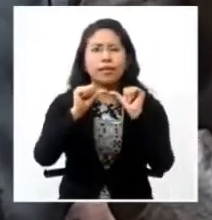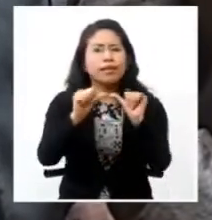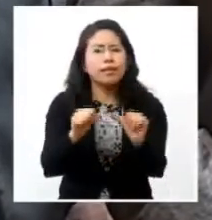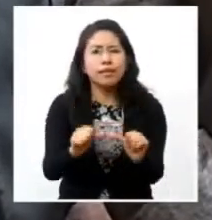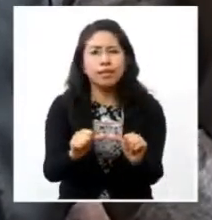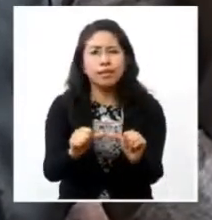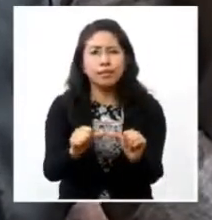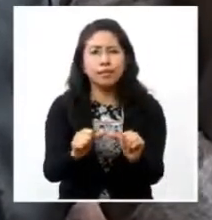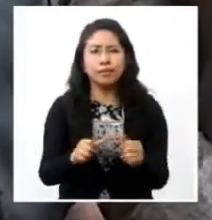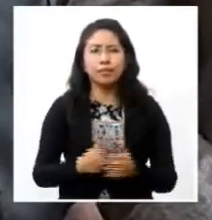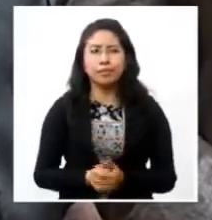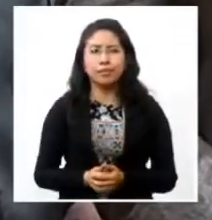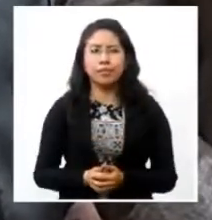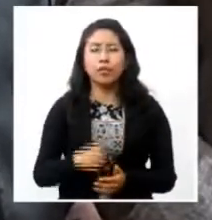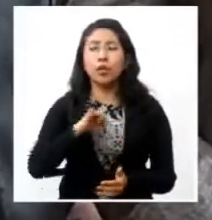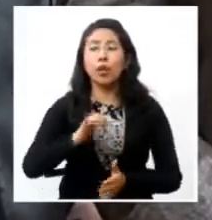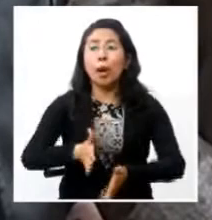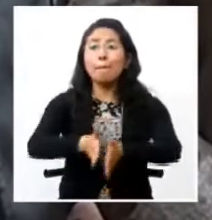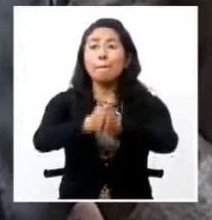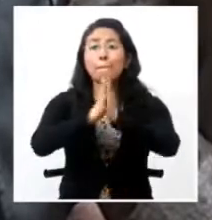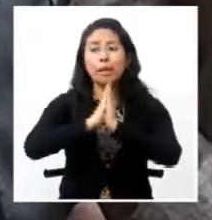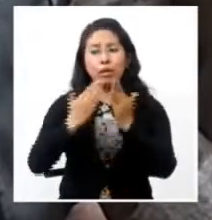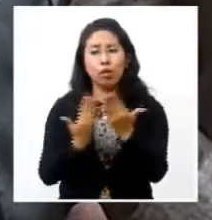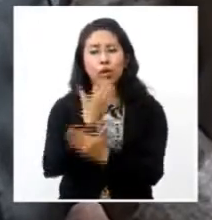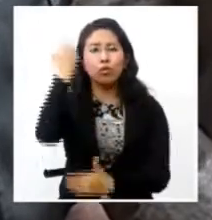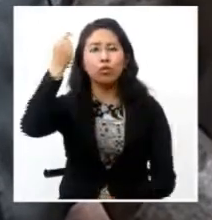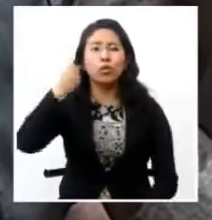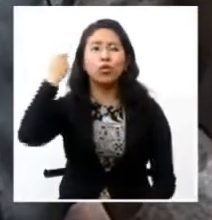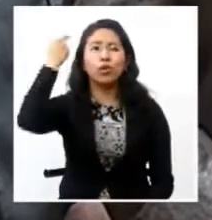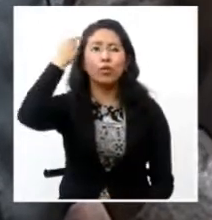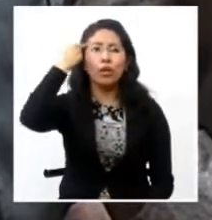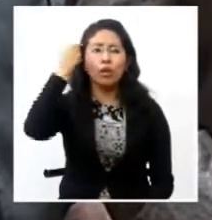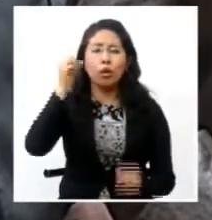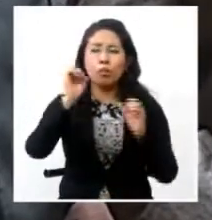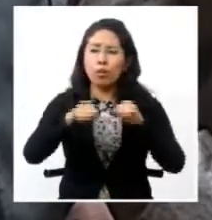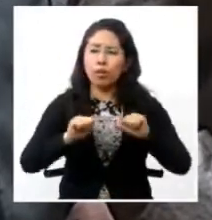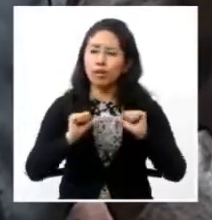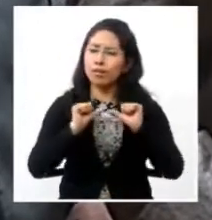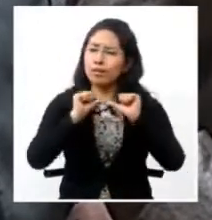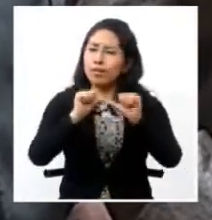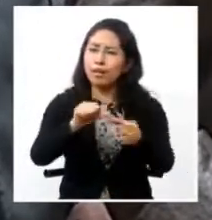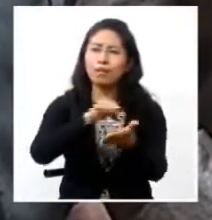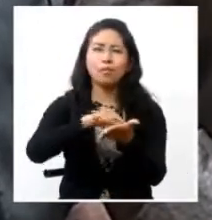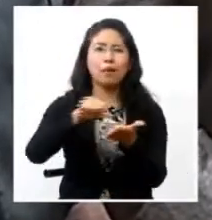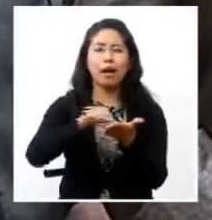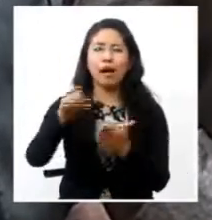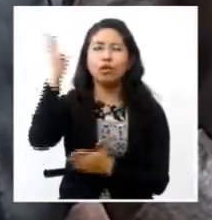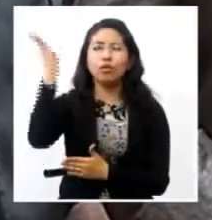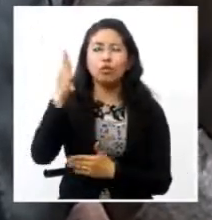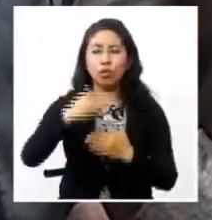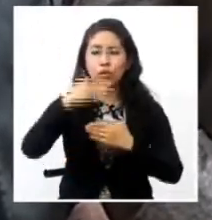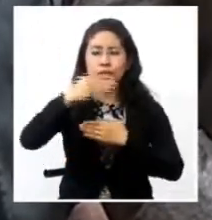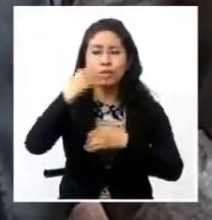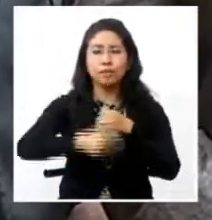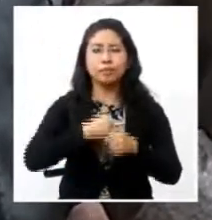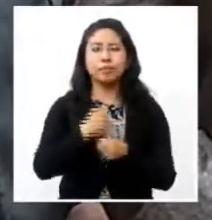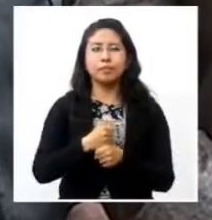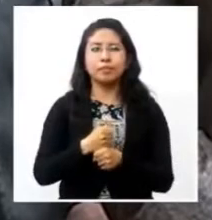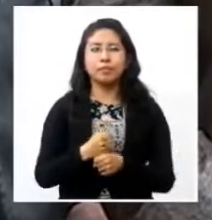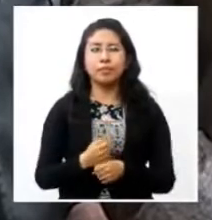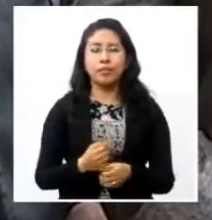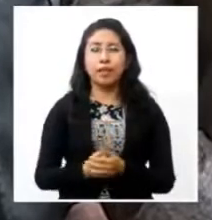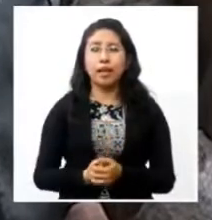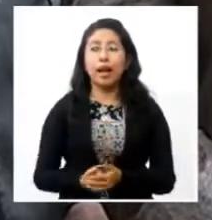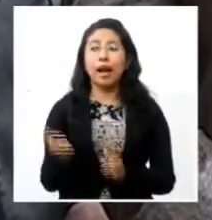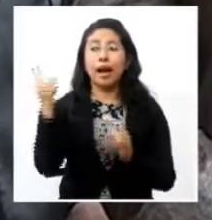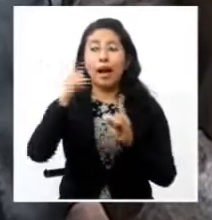Desde aquí, exhorto al próximo gobierno a sostener los bonos que creamos este año, hasta que la economía